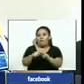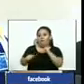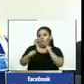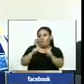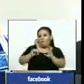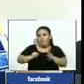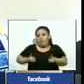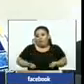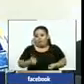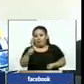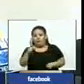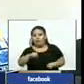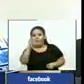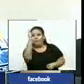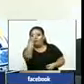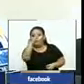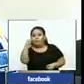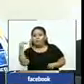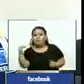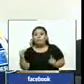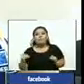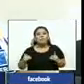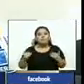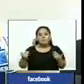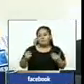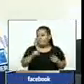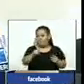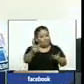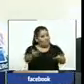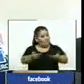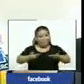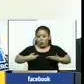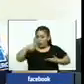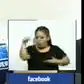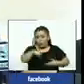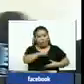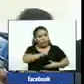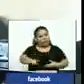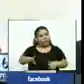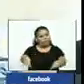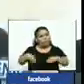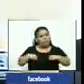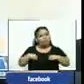en el país y por lo tanto no es ni será bienvenido en nuestra sede.